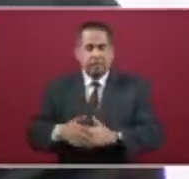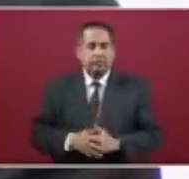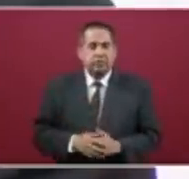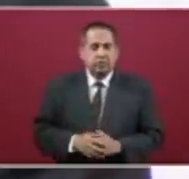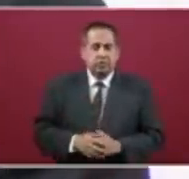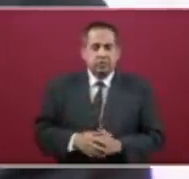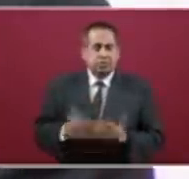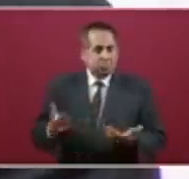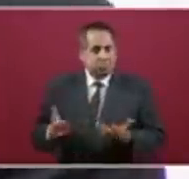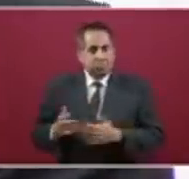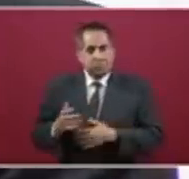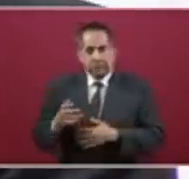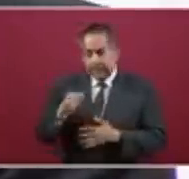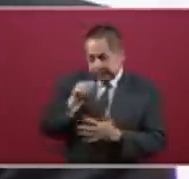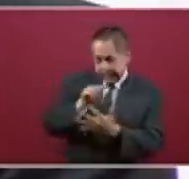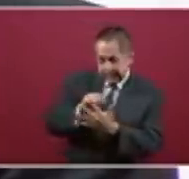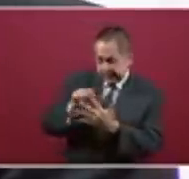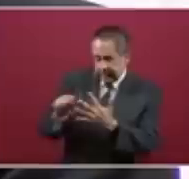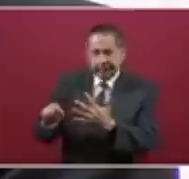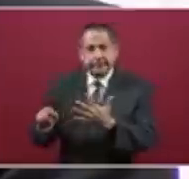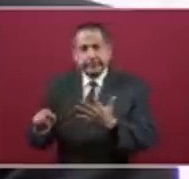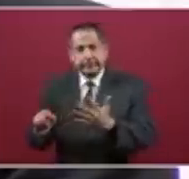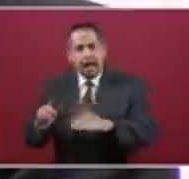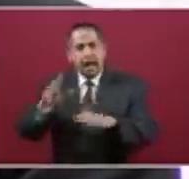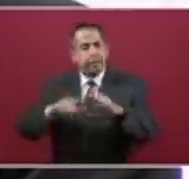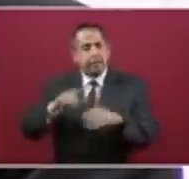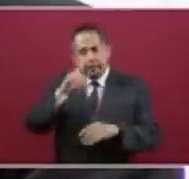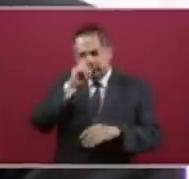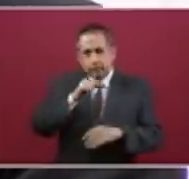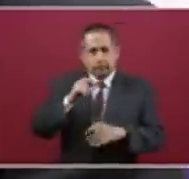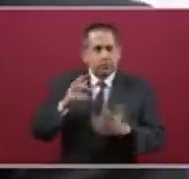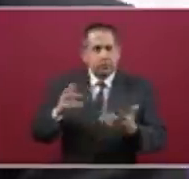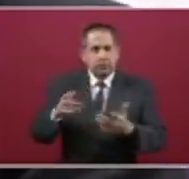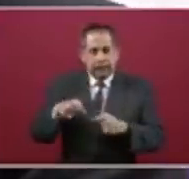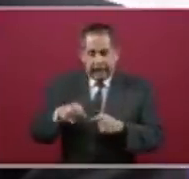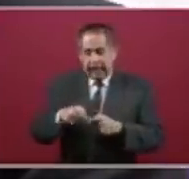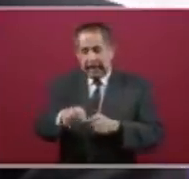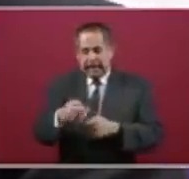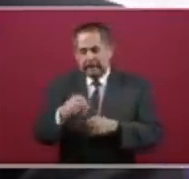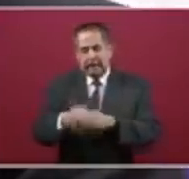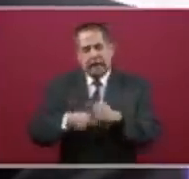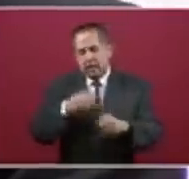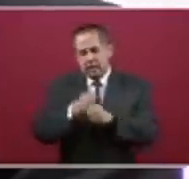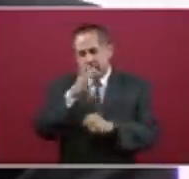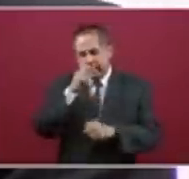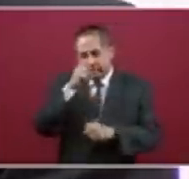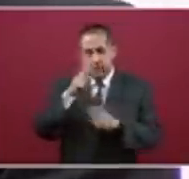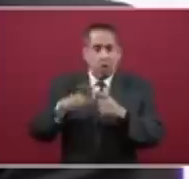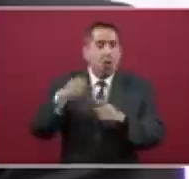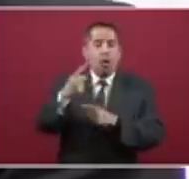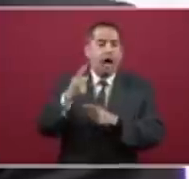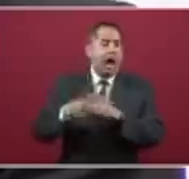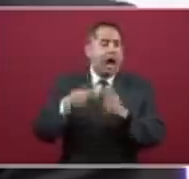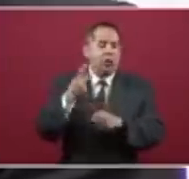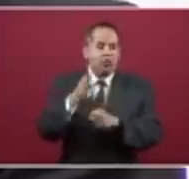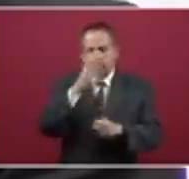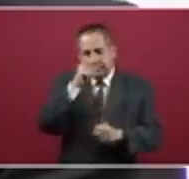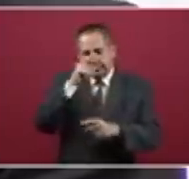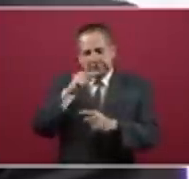no podríamos terminarlas este año y el año próximo